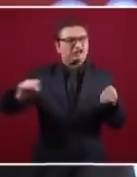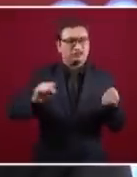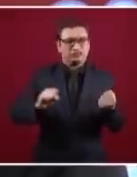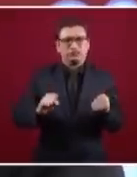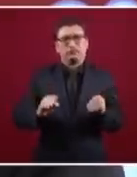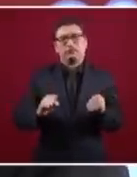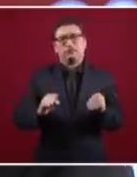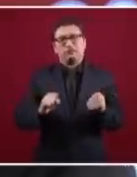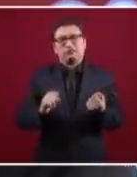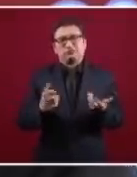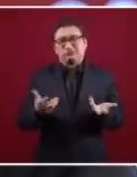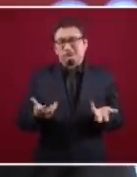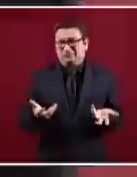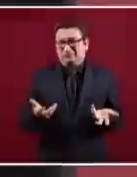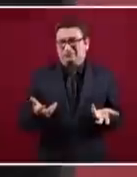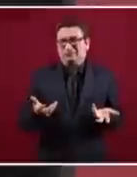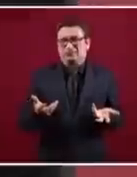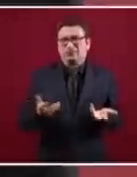com